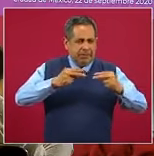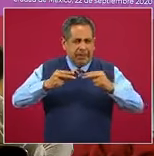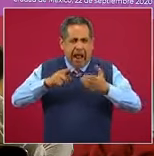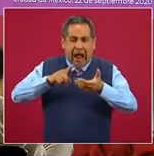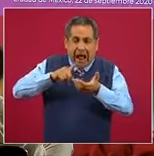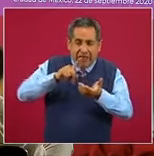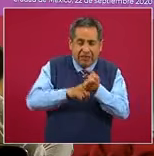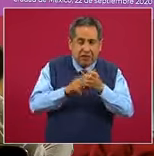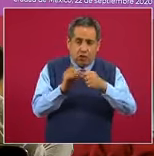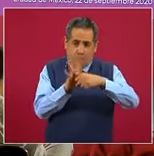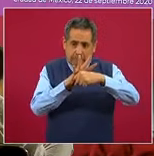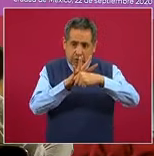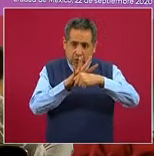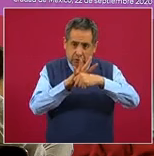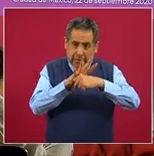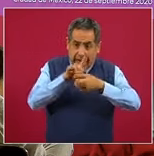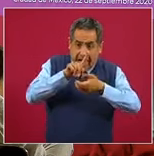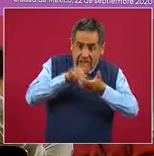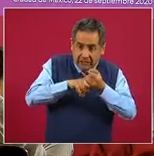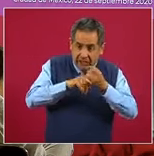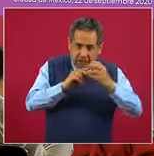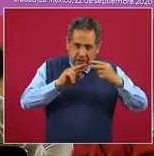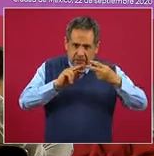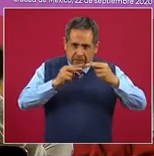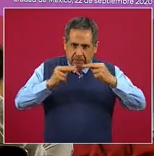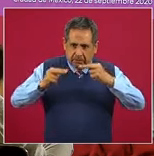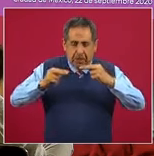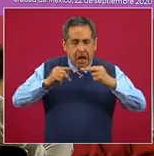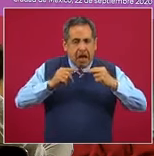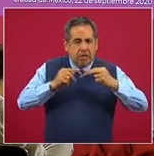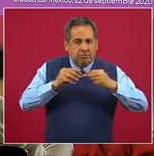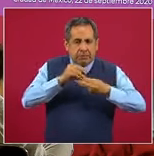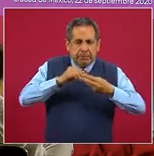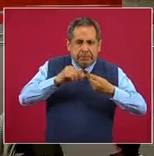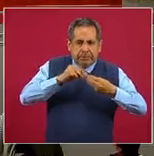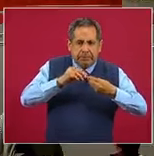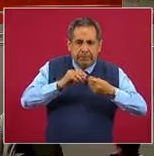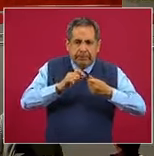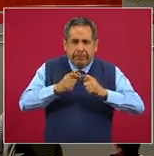es el responsable de la pandemia de COVID-19.